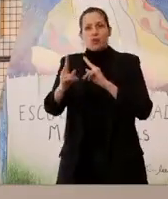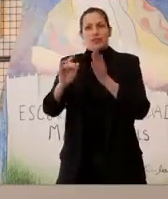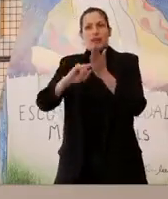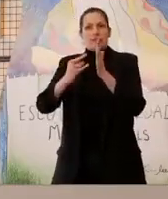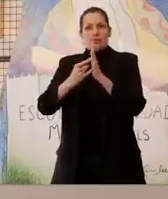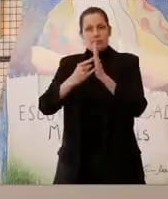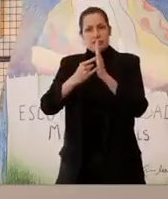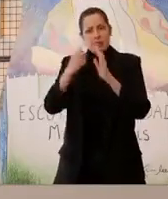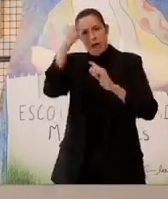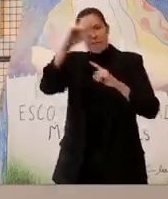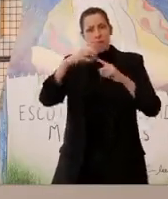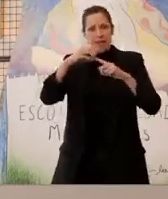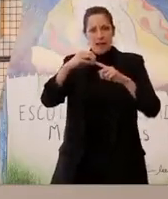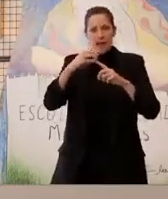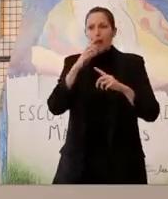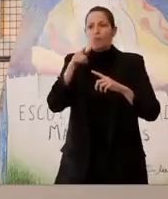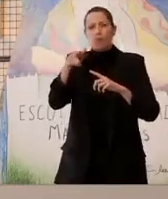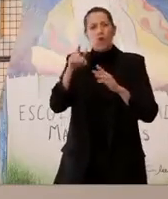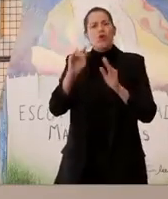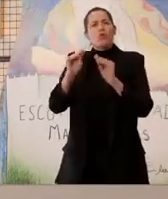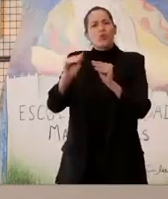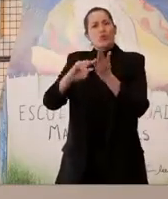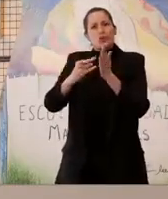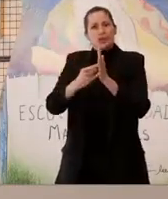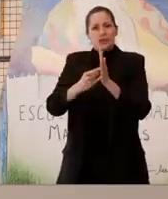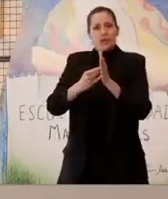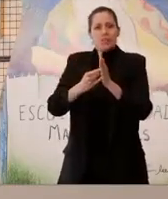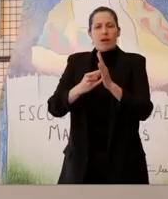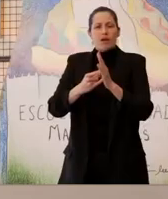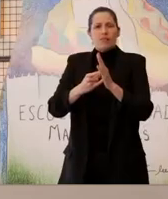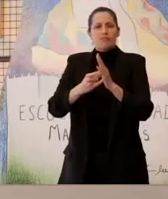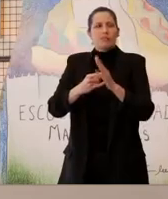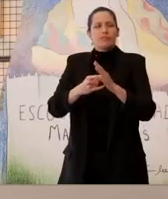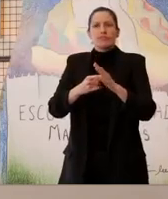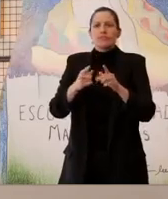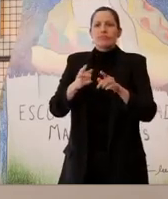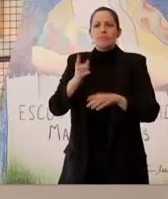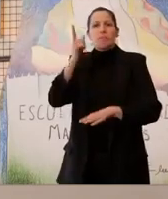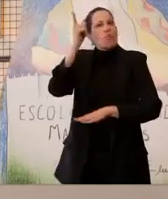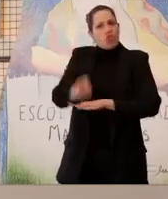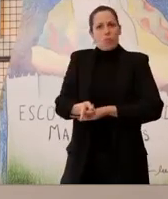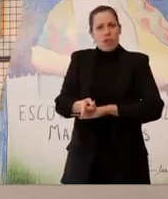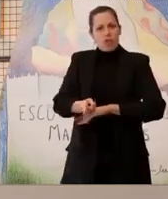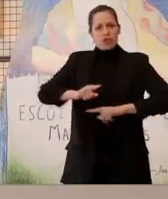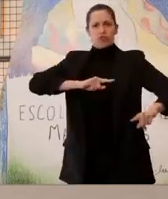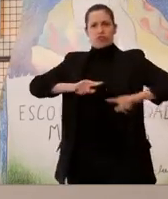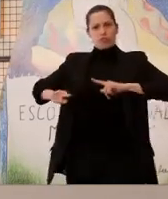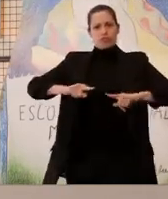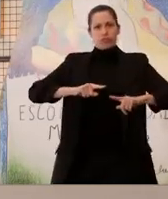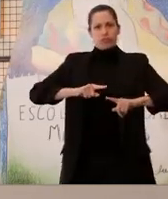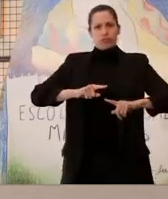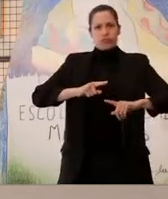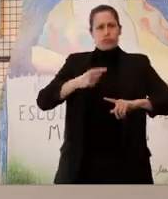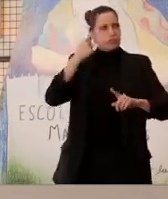patriarcal es un sistema de dominio y los sistemas de dominio lo que hacen es apropiarse de todo el poder apropiarse de todos los recursos